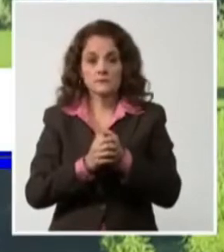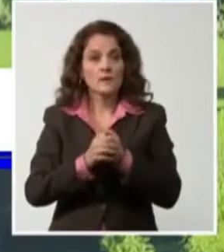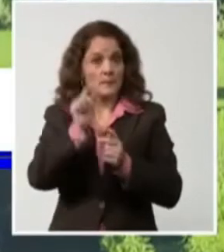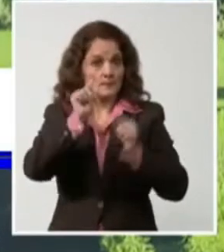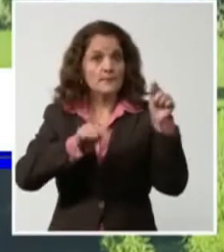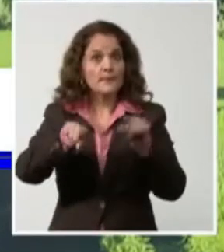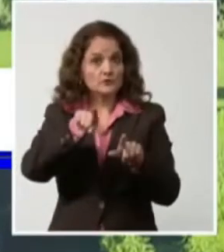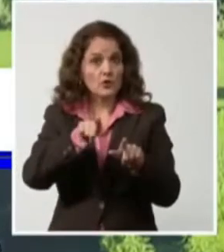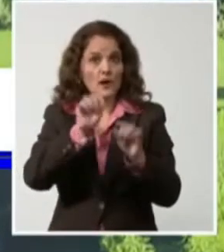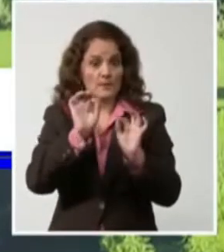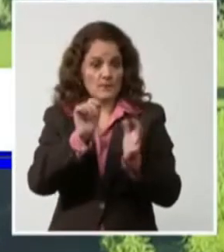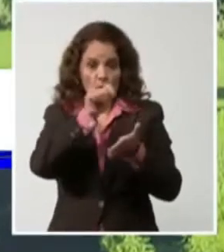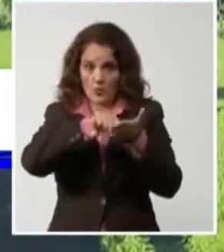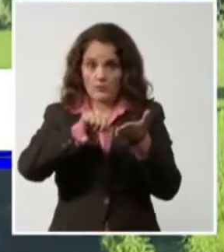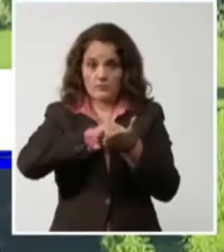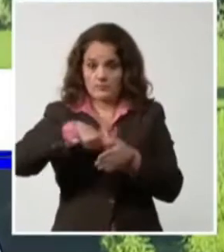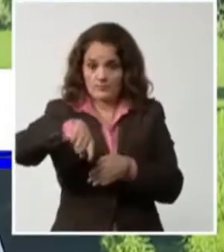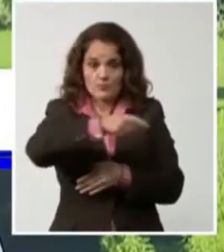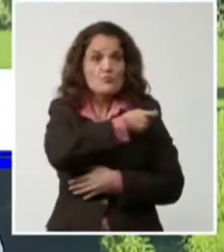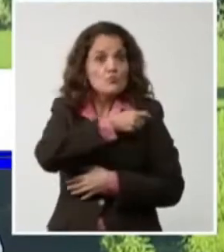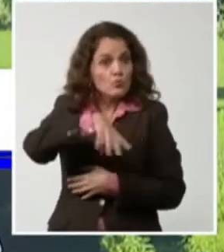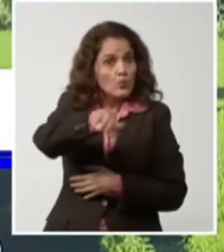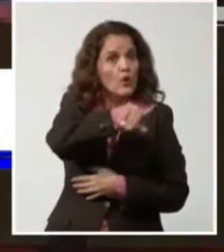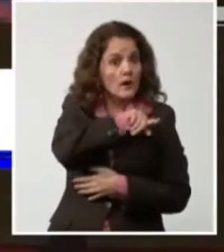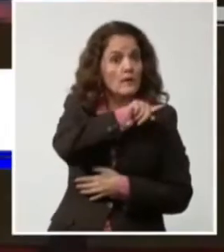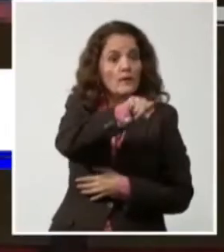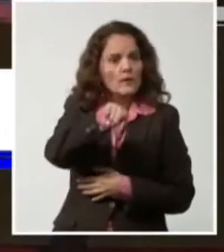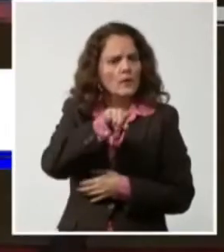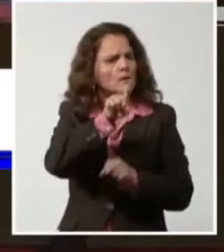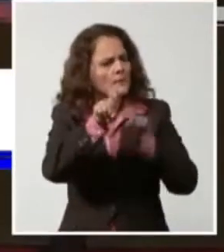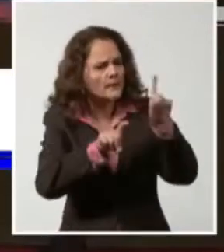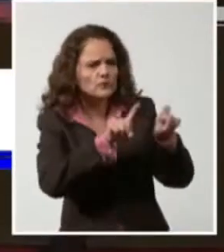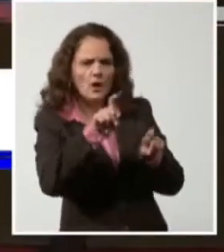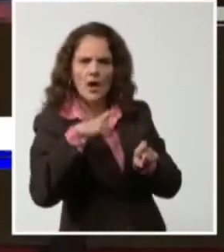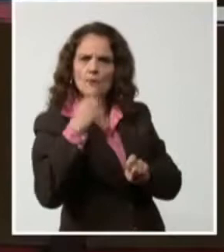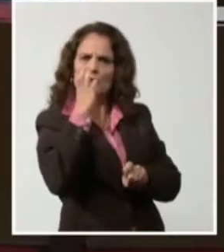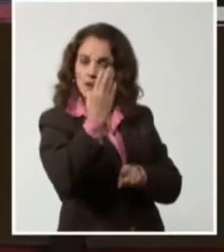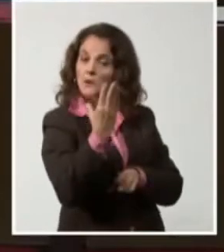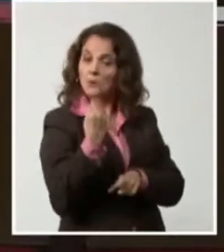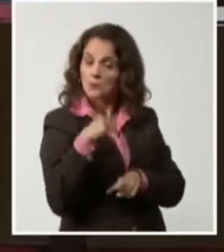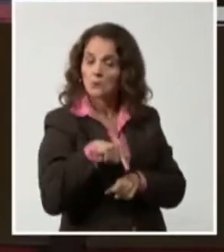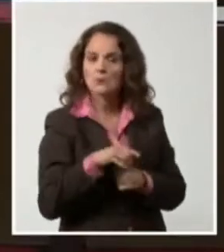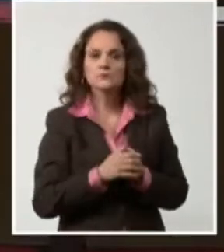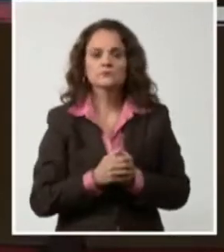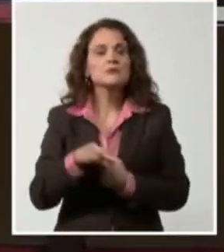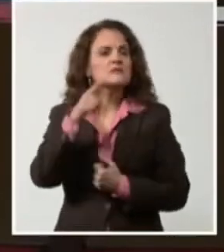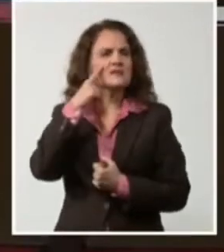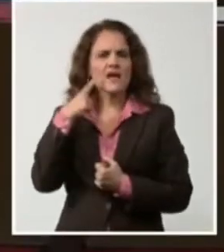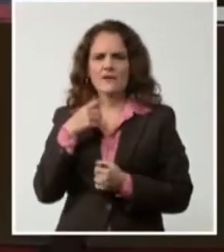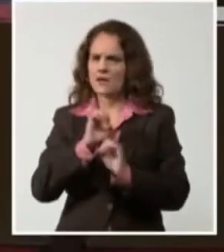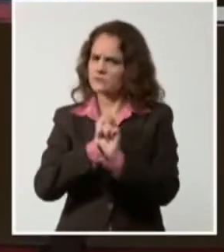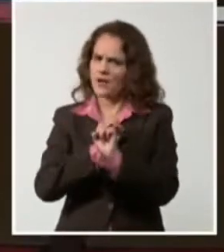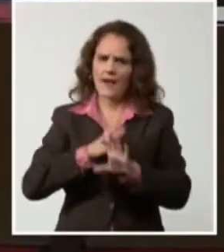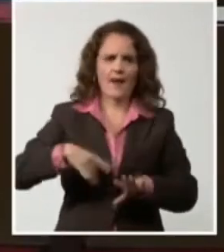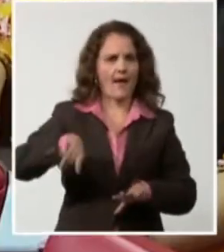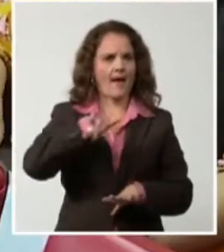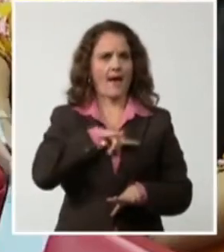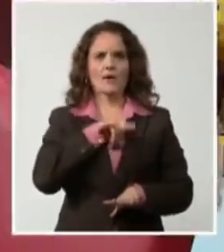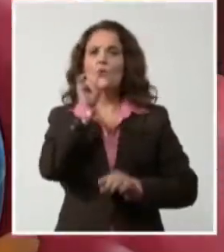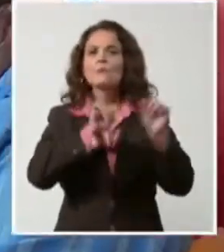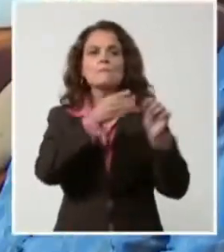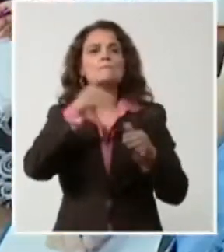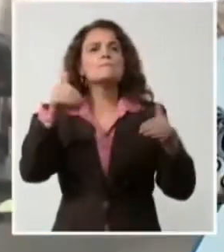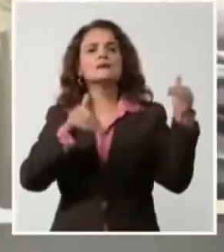han dado punto de vista en los diferentes temas que han sido abordados. Democracia y transparencia caracterizan al sistema político